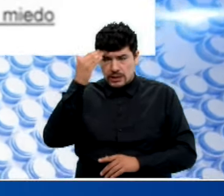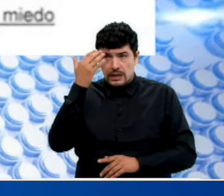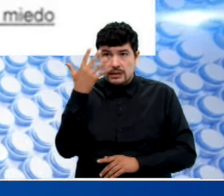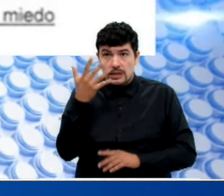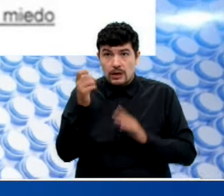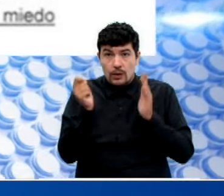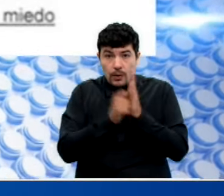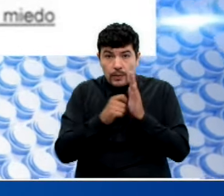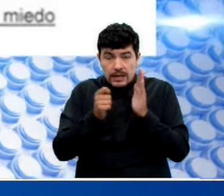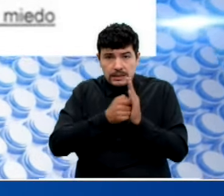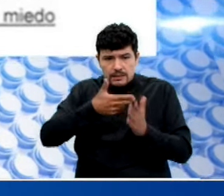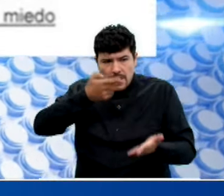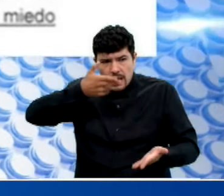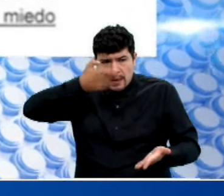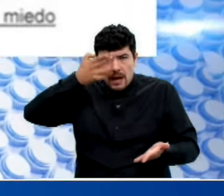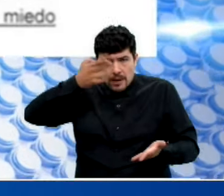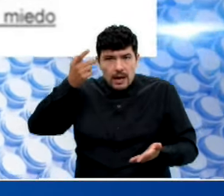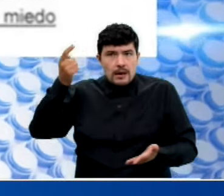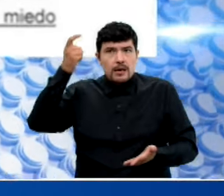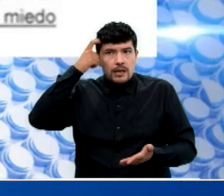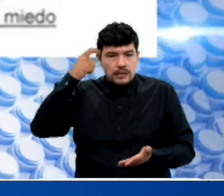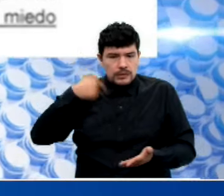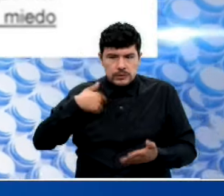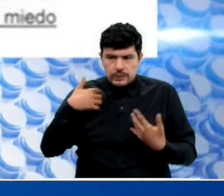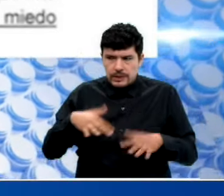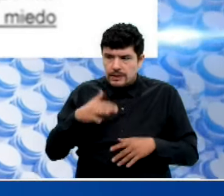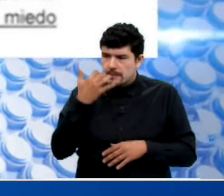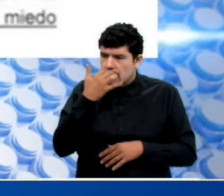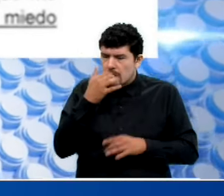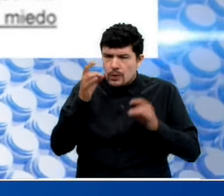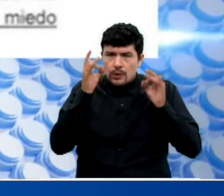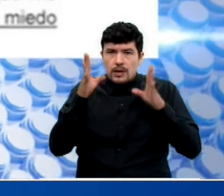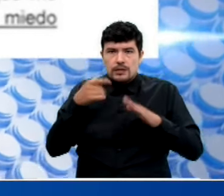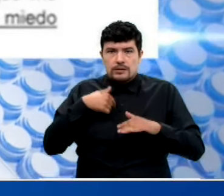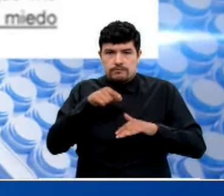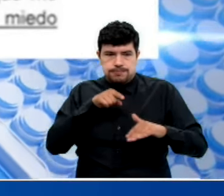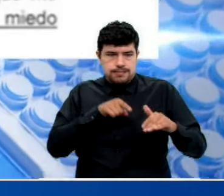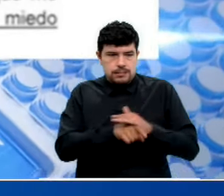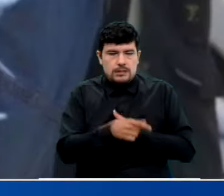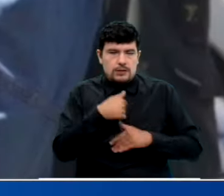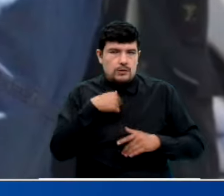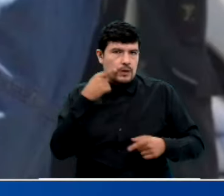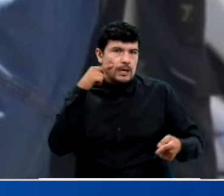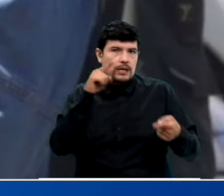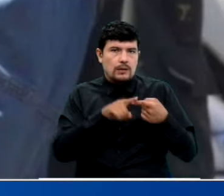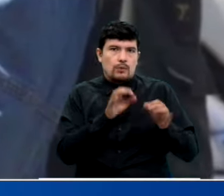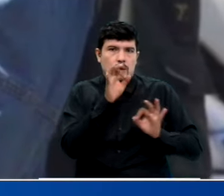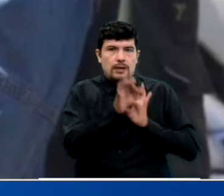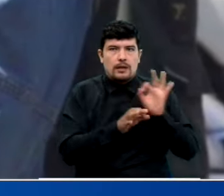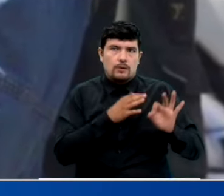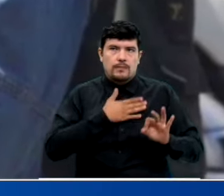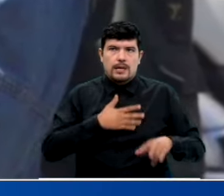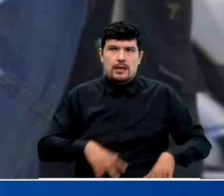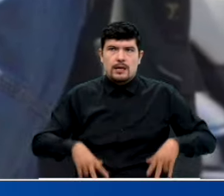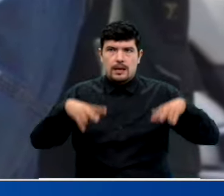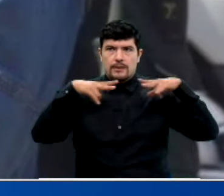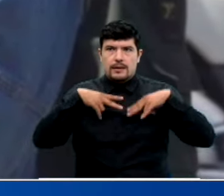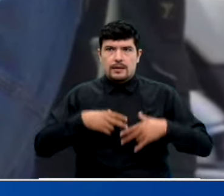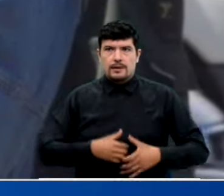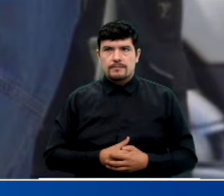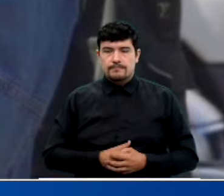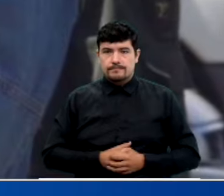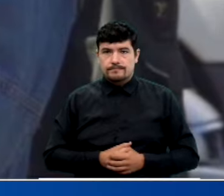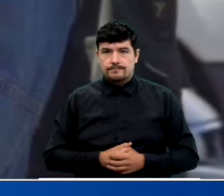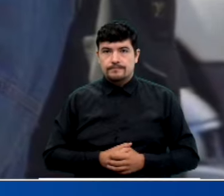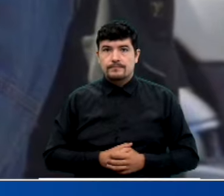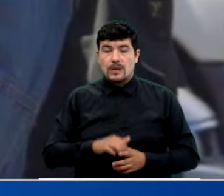oportunidades a la cabeza, razón por la que sentí un miedo insuperable y corrí para preservar la vida. Alias Zeus solicita una investigación sobre